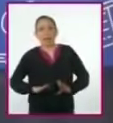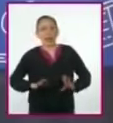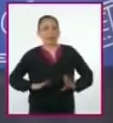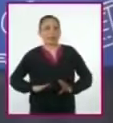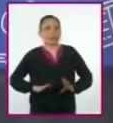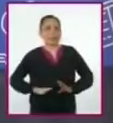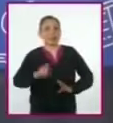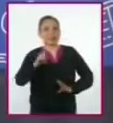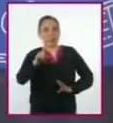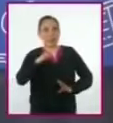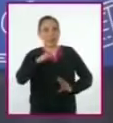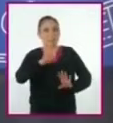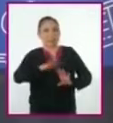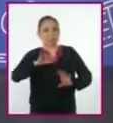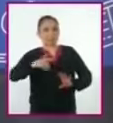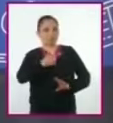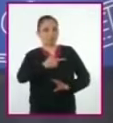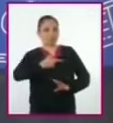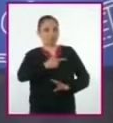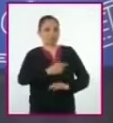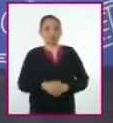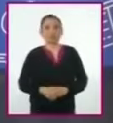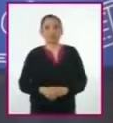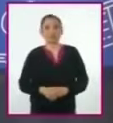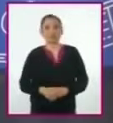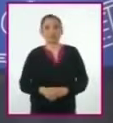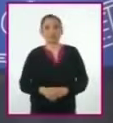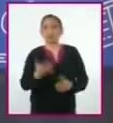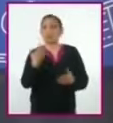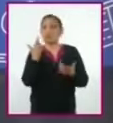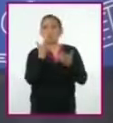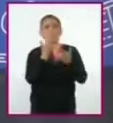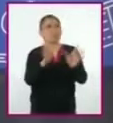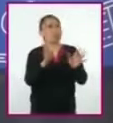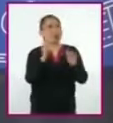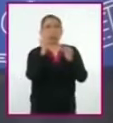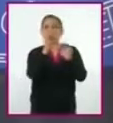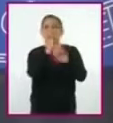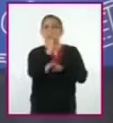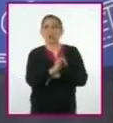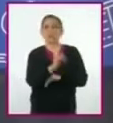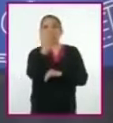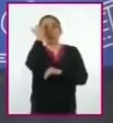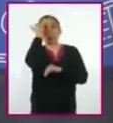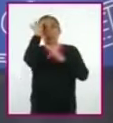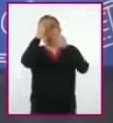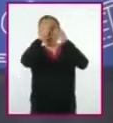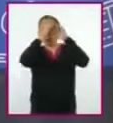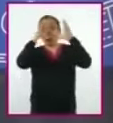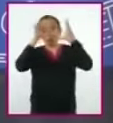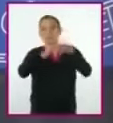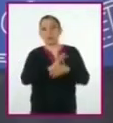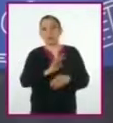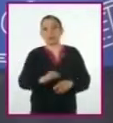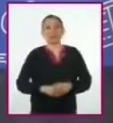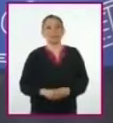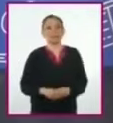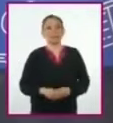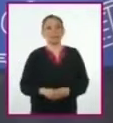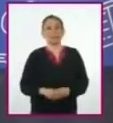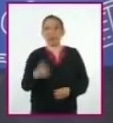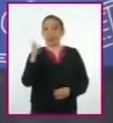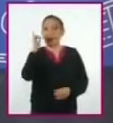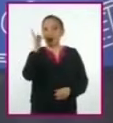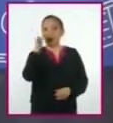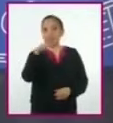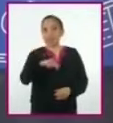características que más llamen su atención. No hay límite y con imaginación todo es posible. Espero